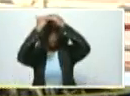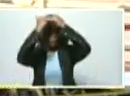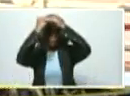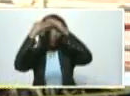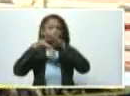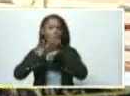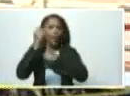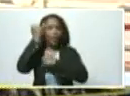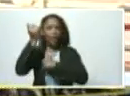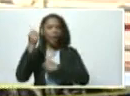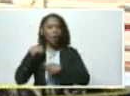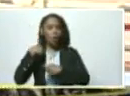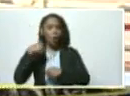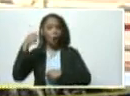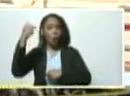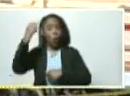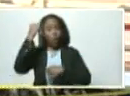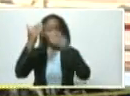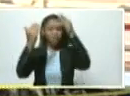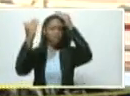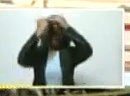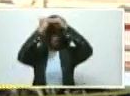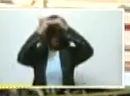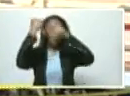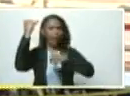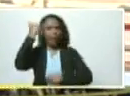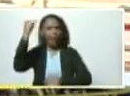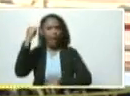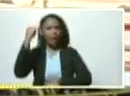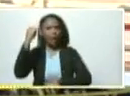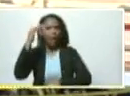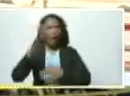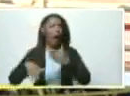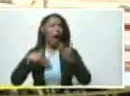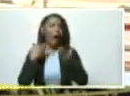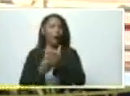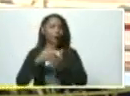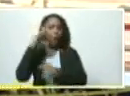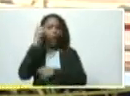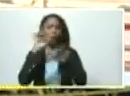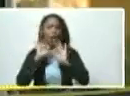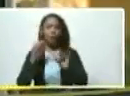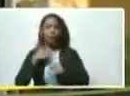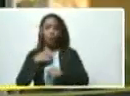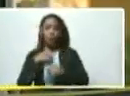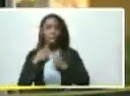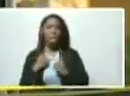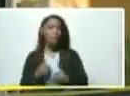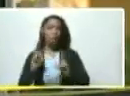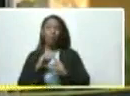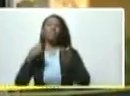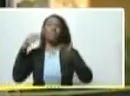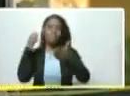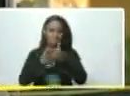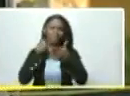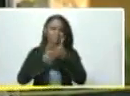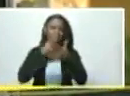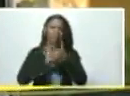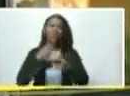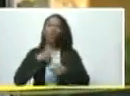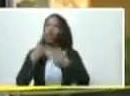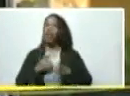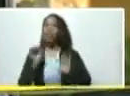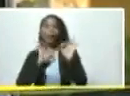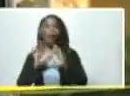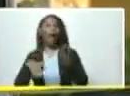Y cuando se me mete una idea aquí, hasta que no la logramos, no descanso. Y no voy a descansar hasta